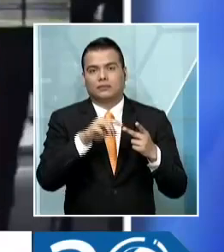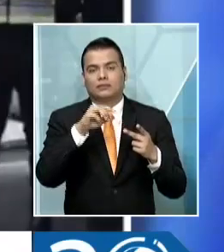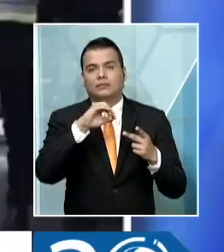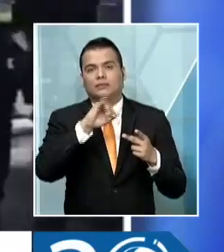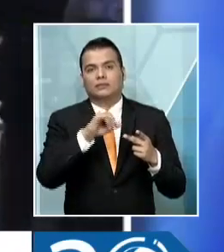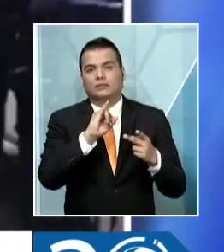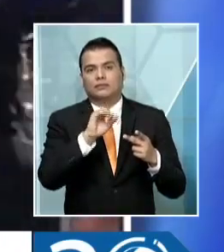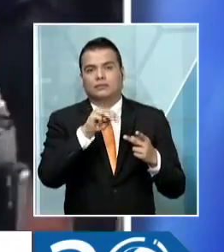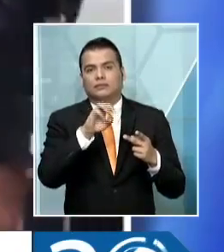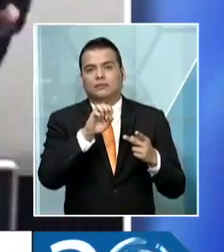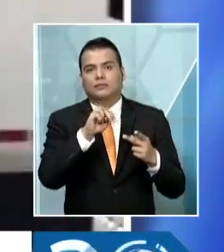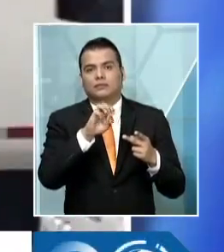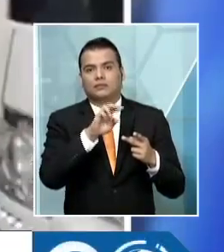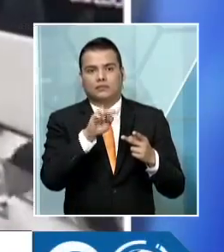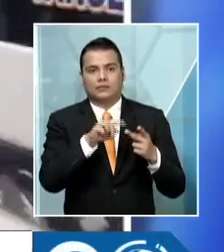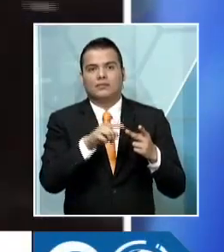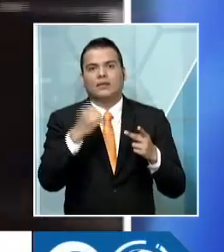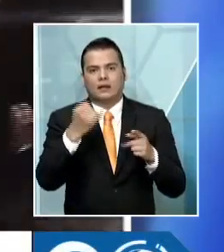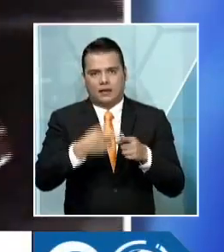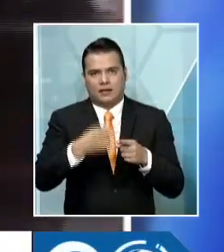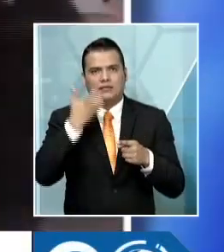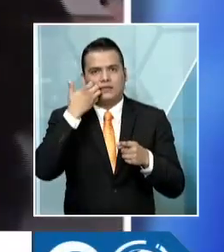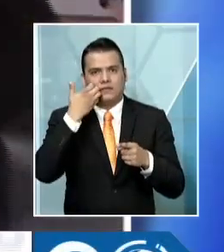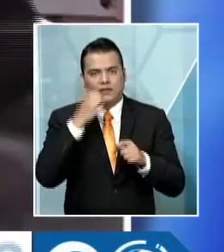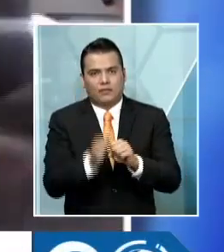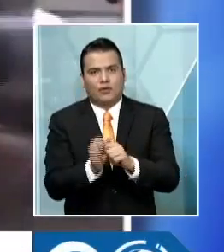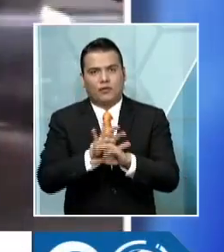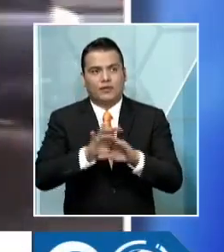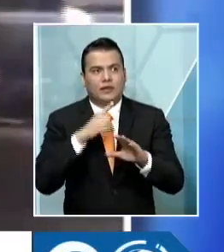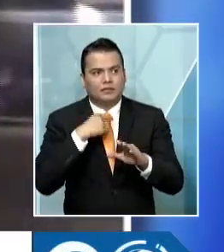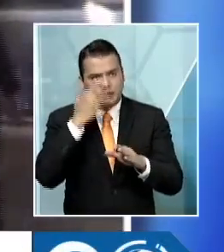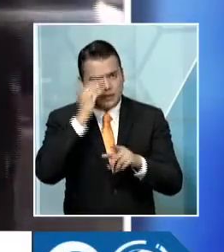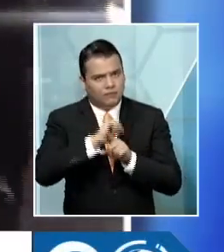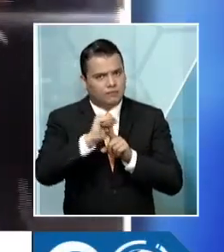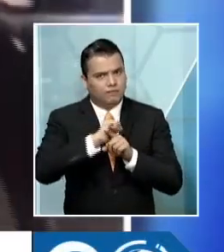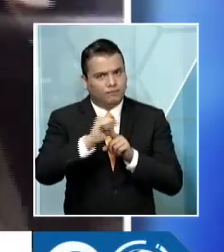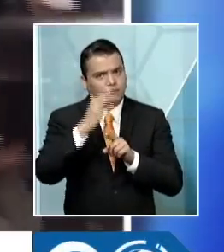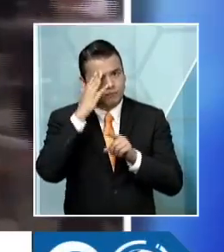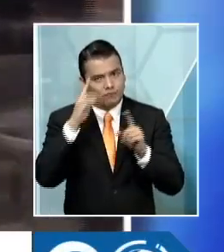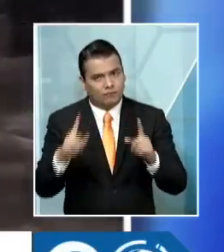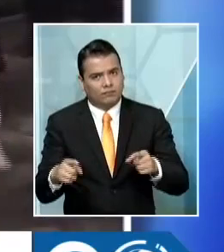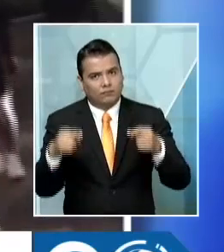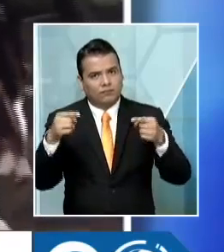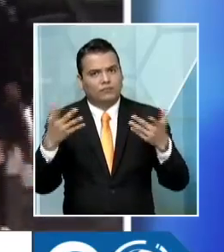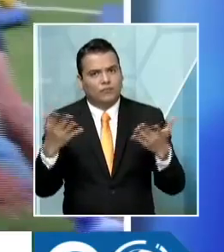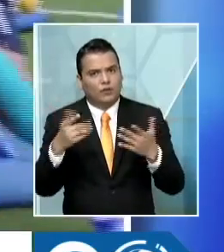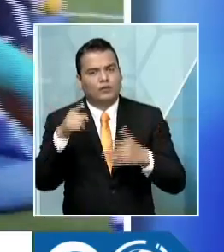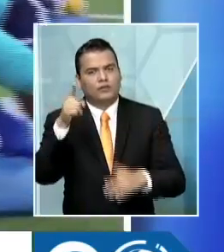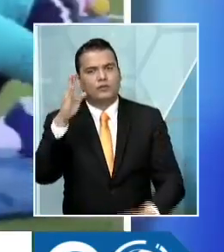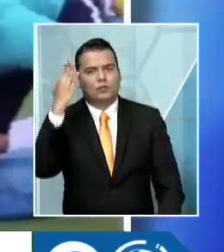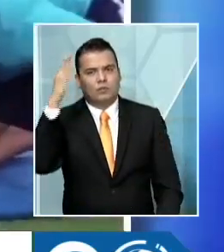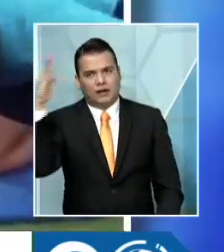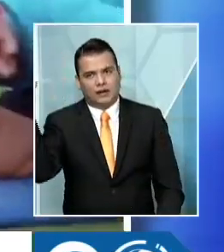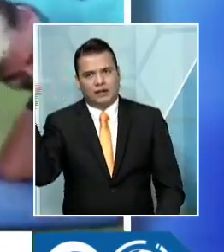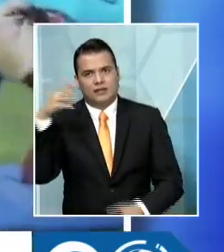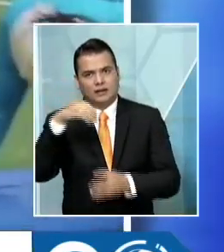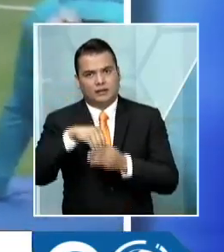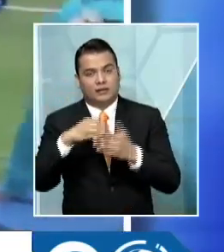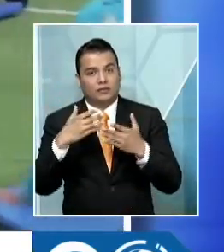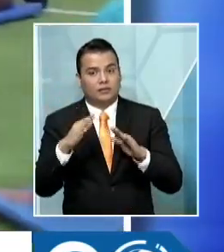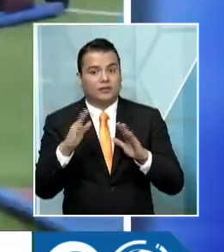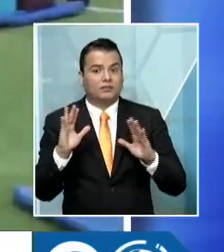del COVID-19. Se están preparando para jugar un partido crucial en la capital del departamento del Atlántico. Miremos